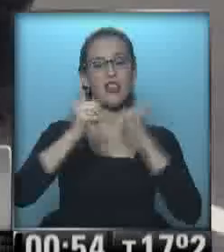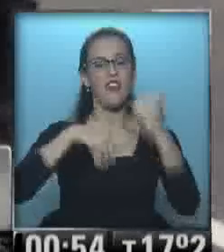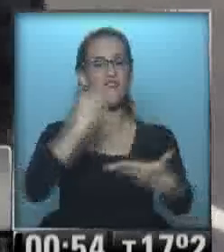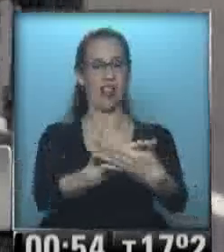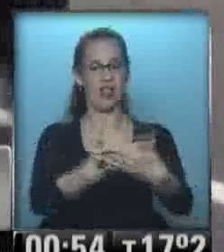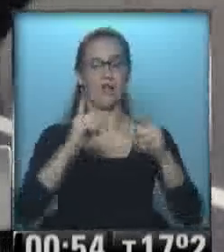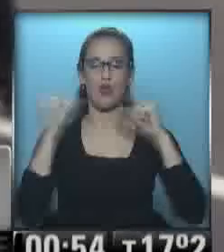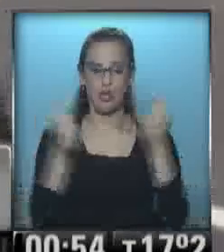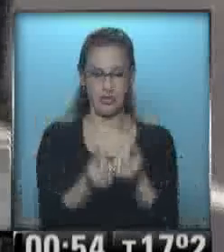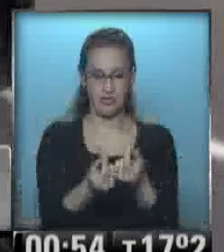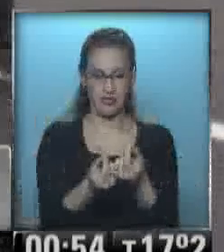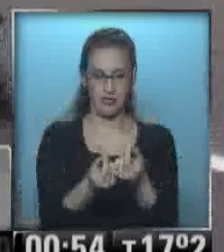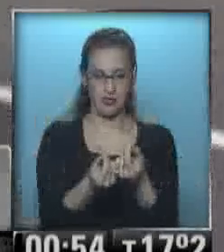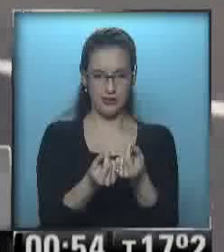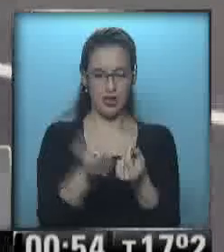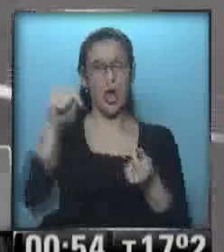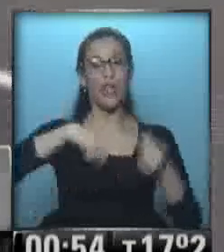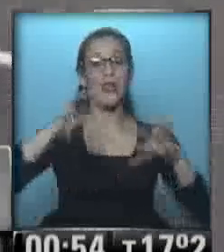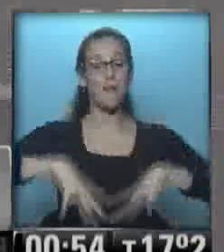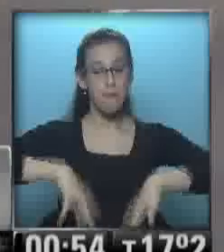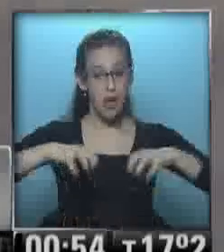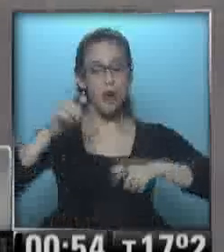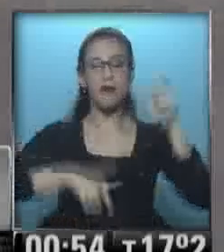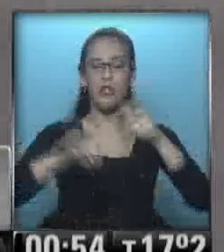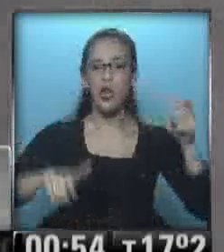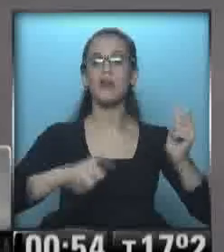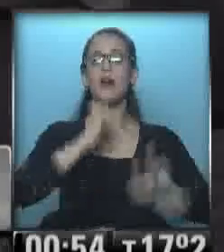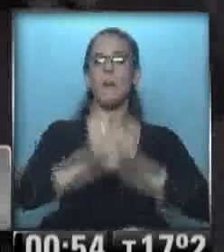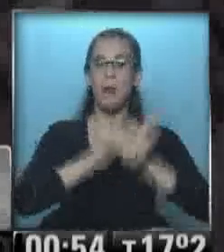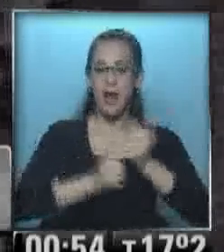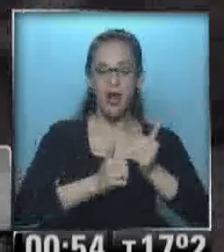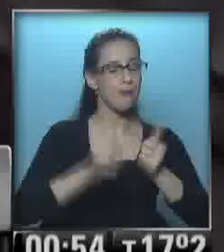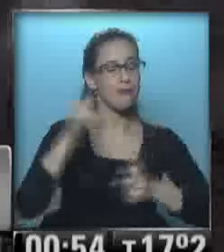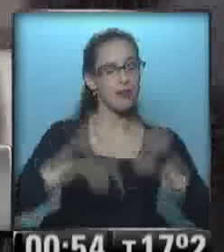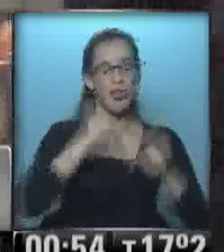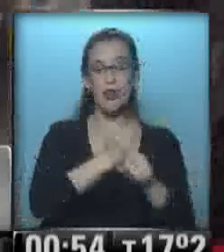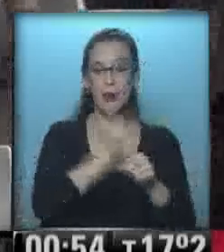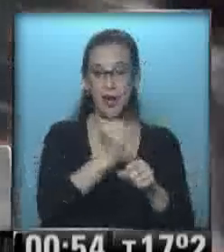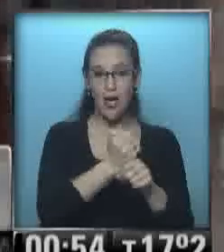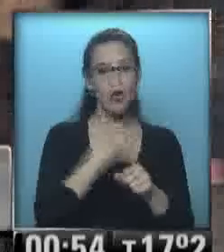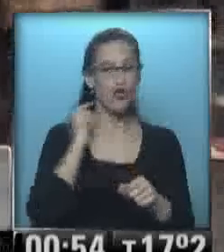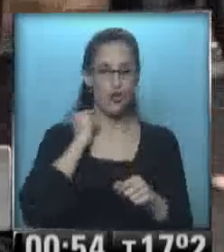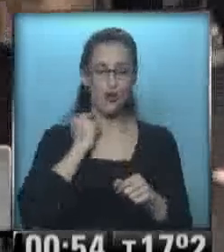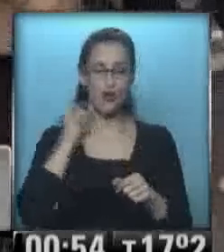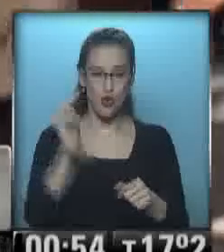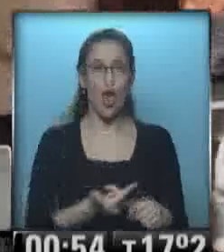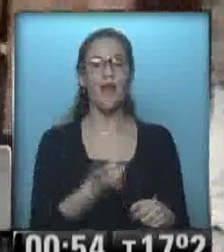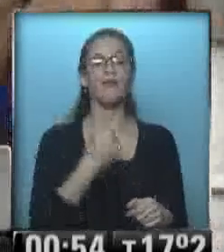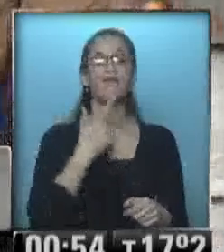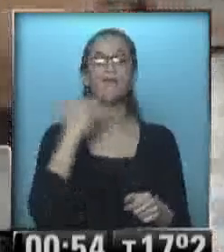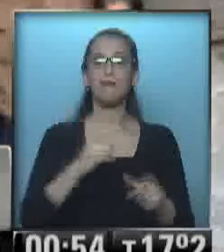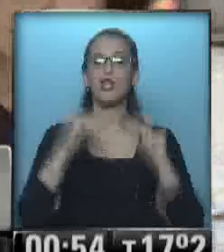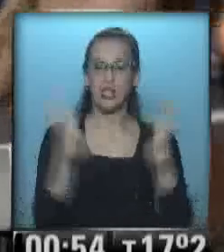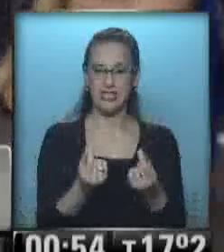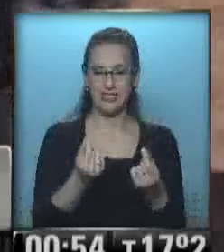de Pacheco. A primera hora, los empleados cesanteados intentaron cortar la Panamericana, pero la gendarmería impidió la medida. Más tarde,